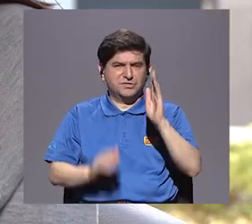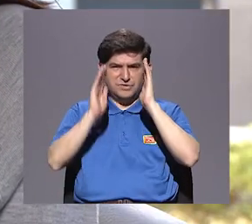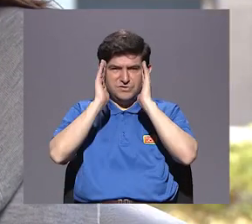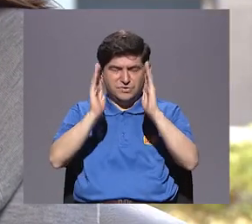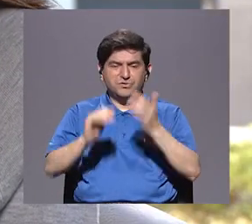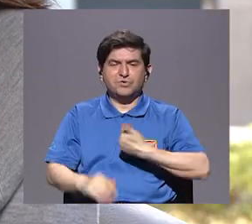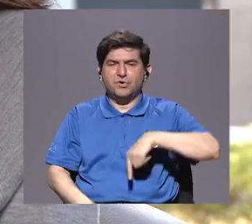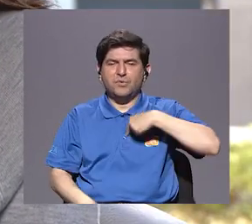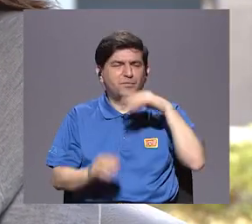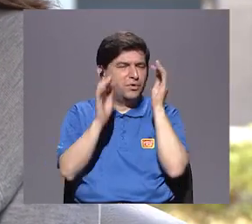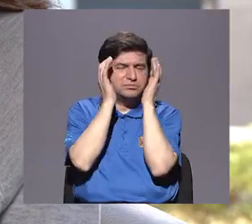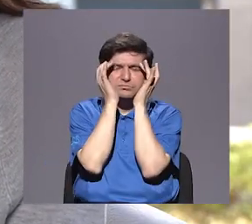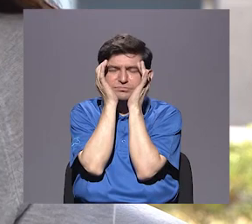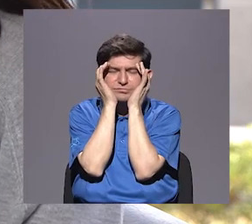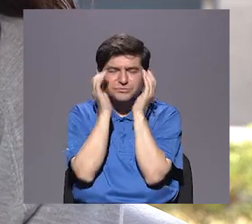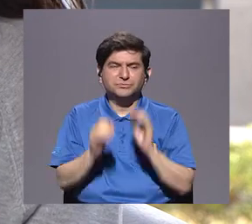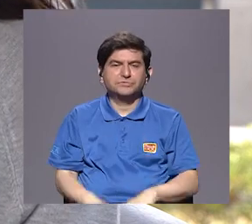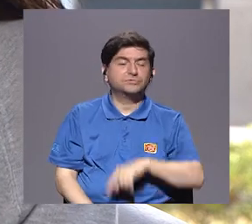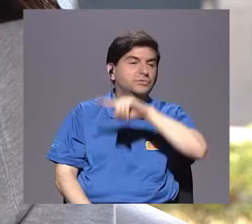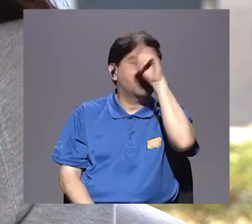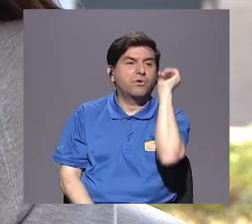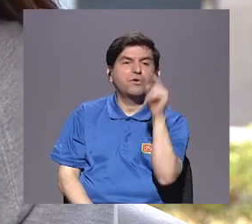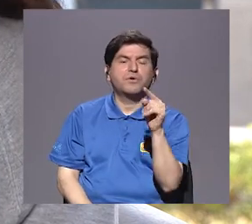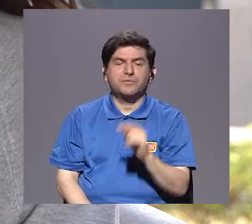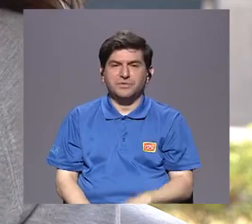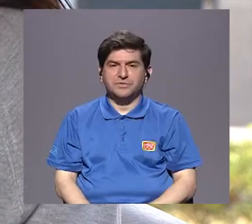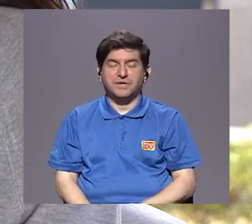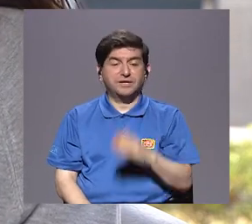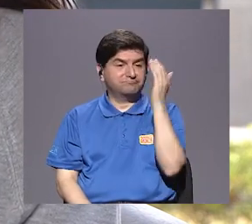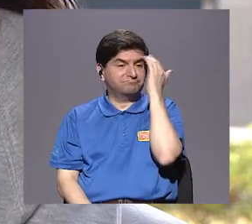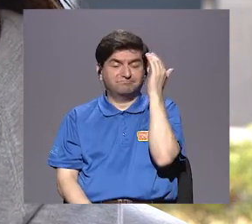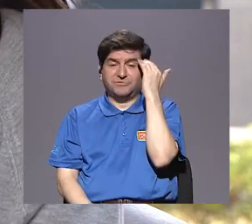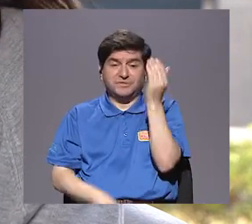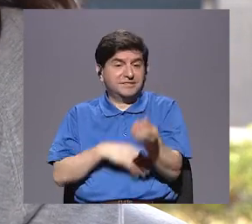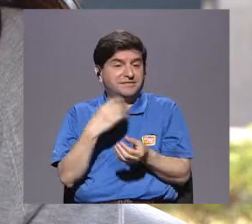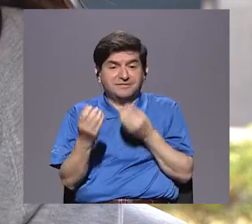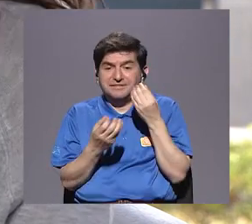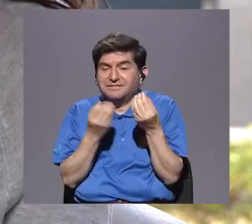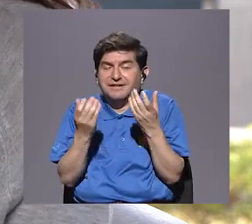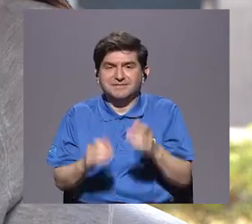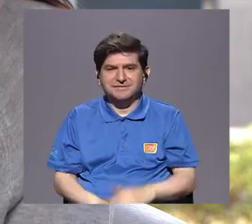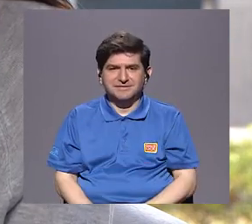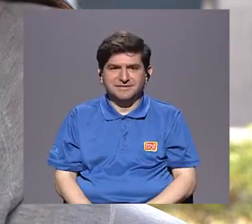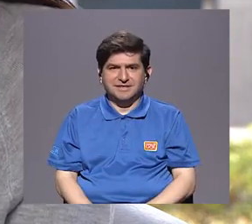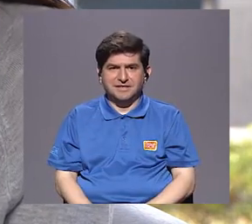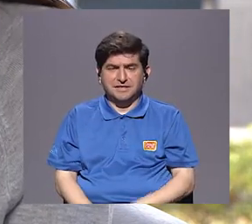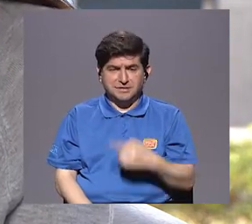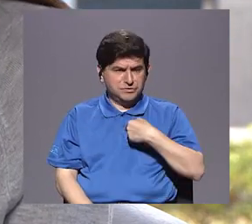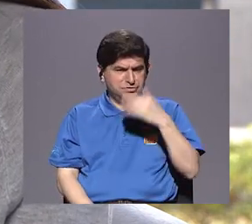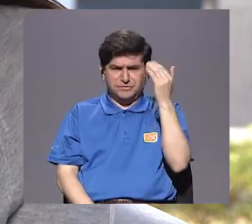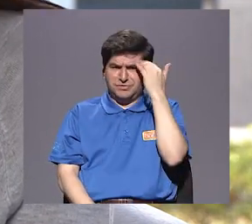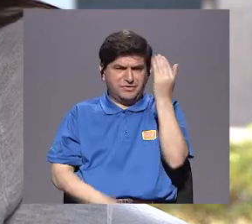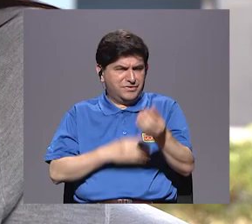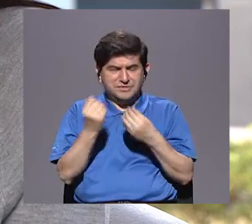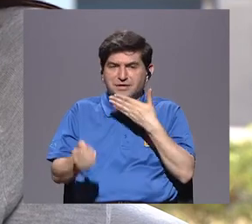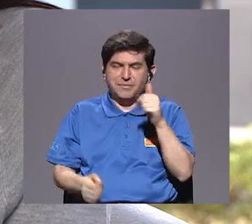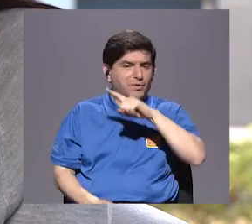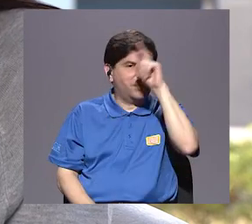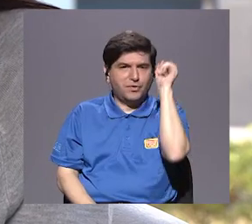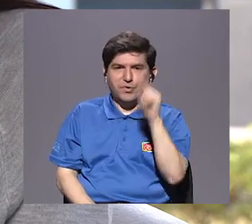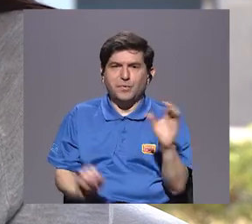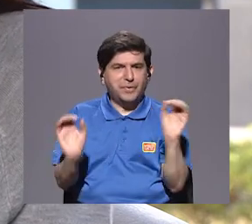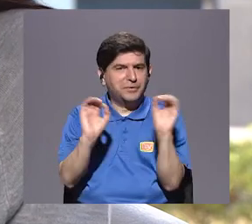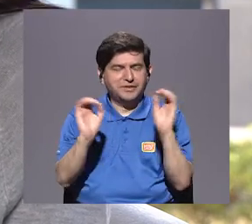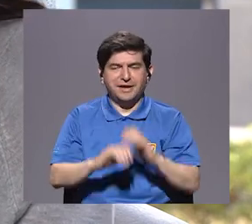por nuestra angustia o no preguntamos porque no sabemos qué hacer, pues ante el no saber qué hacer, mejor no